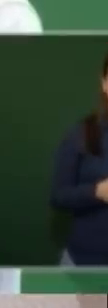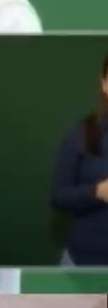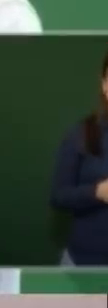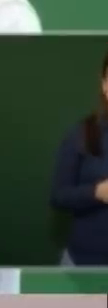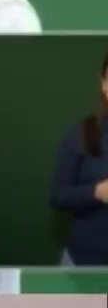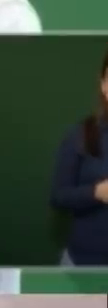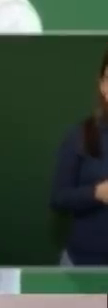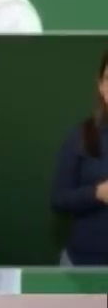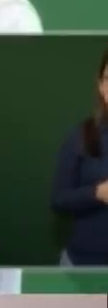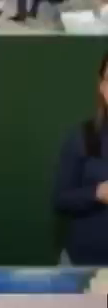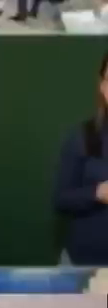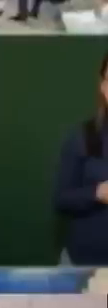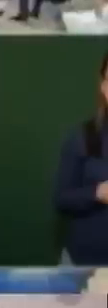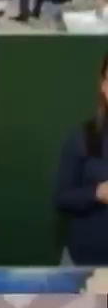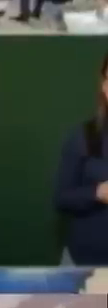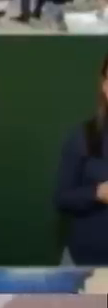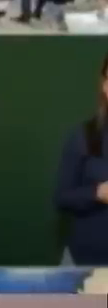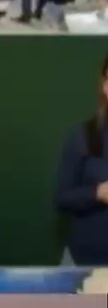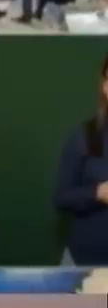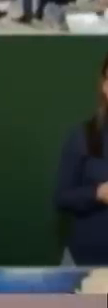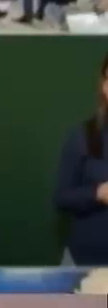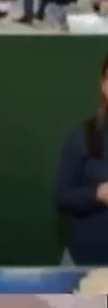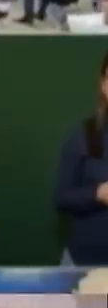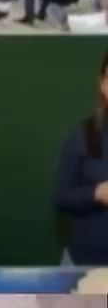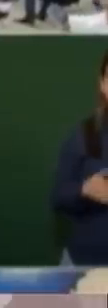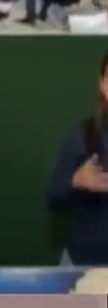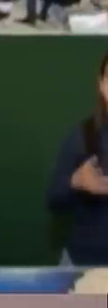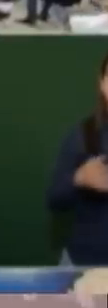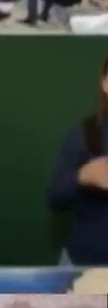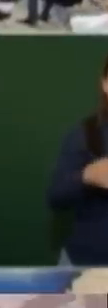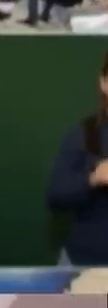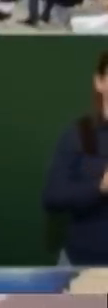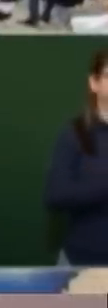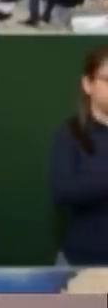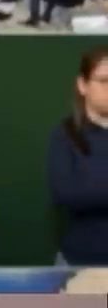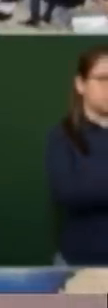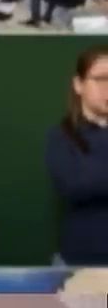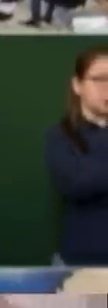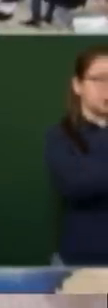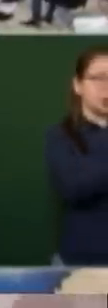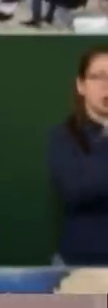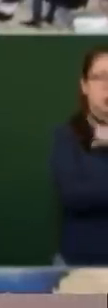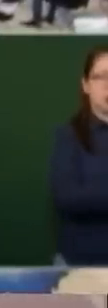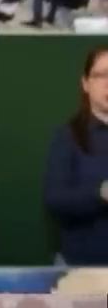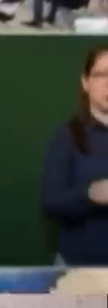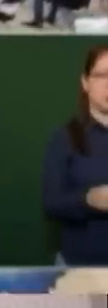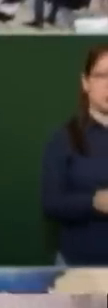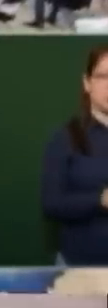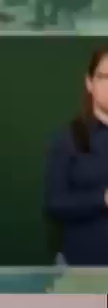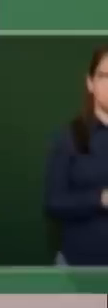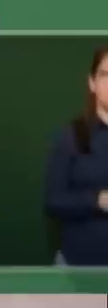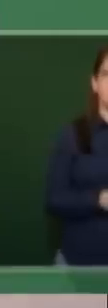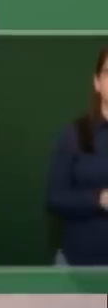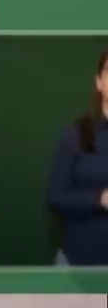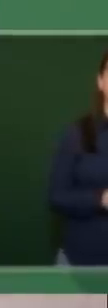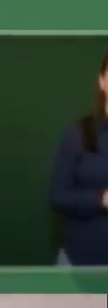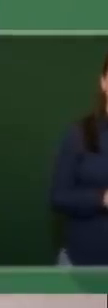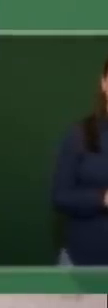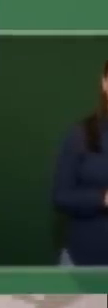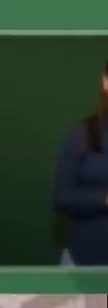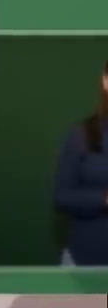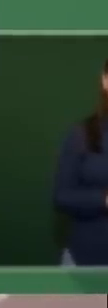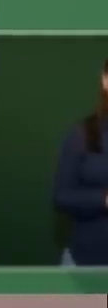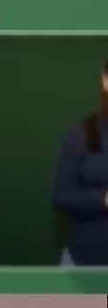presidente. Claro. Alejandro. Sí, la verdad es que este suceso da para